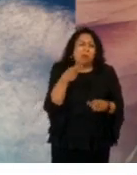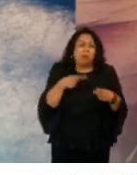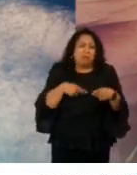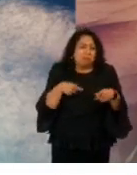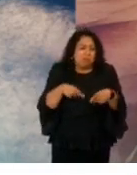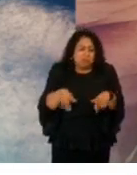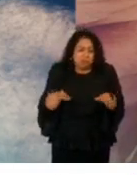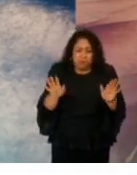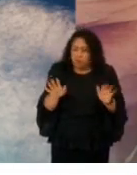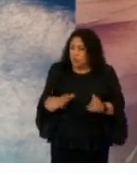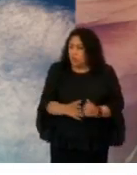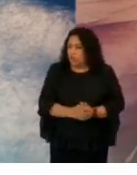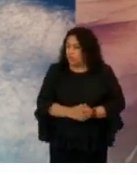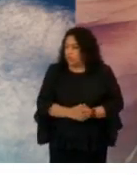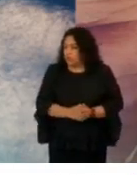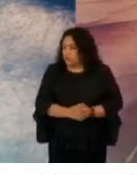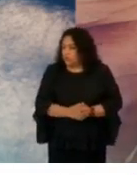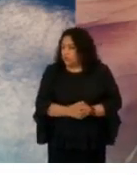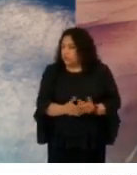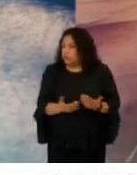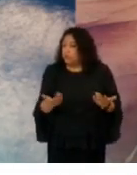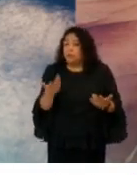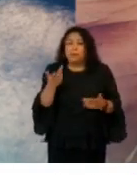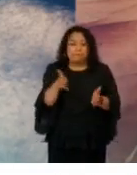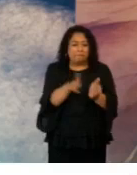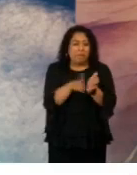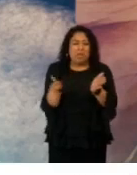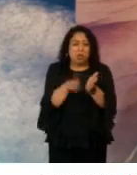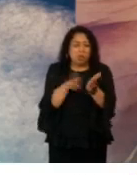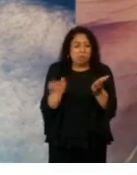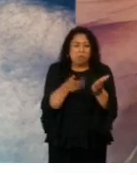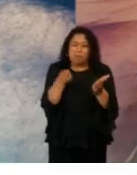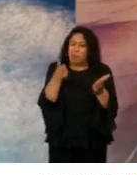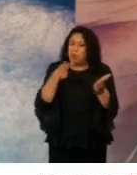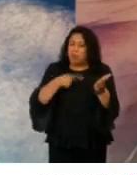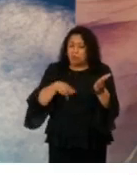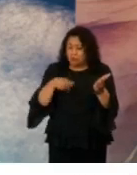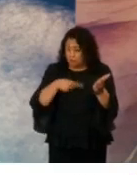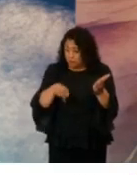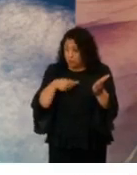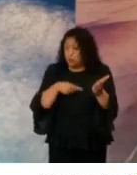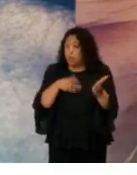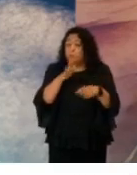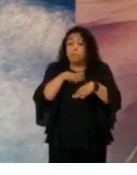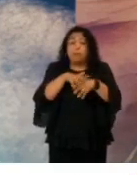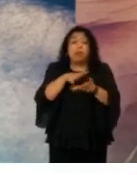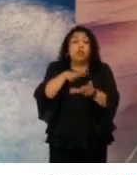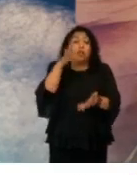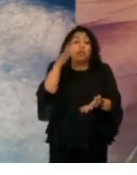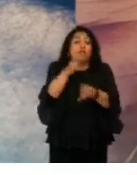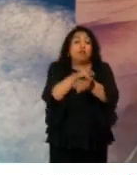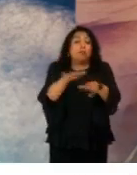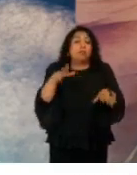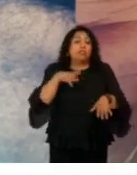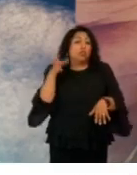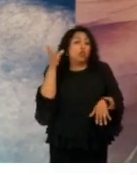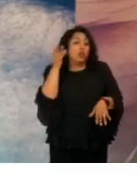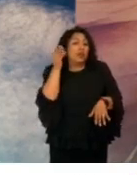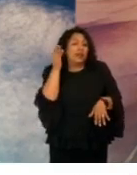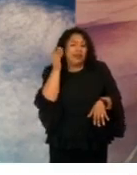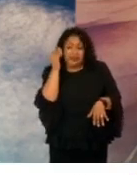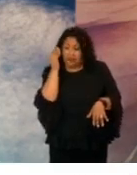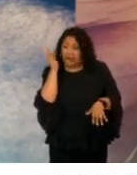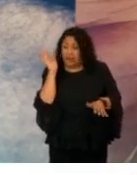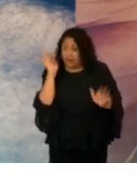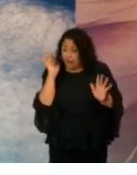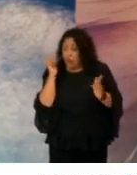consume ¿cómo se dice? El diario, el periódico. La mayoría de la gente, si se informa, es por la radio. Y Salva, que es